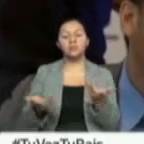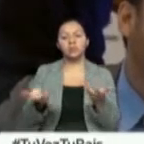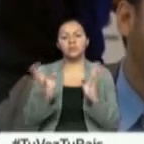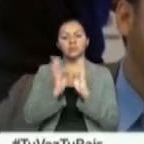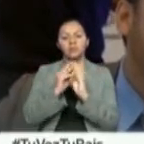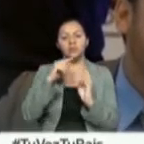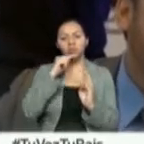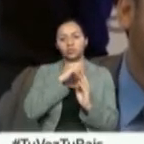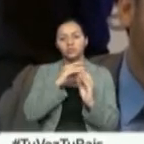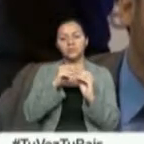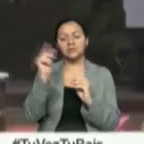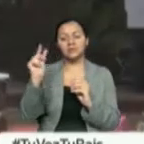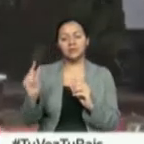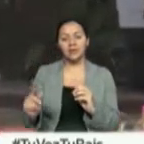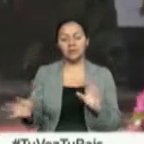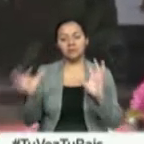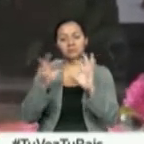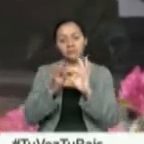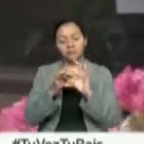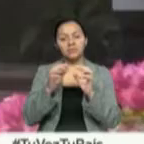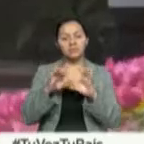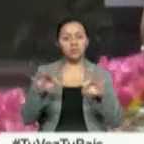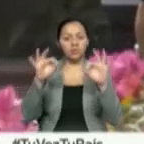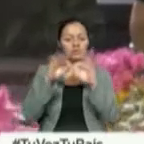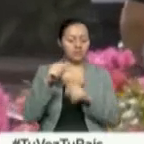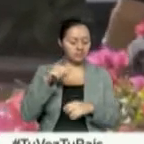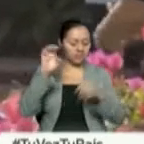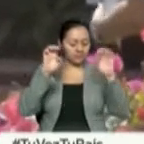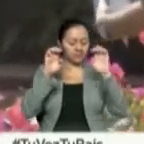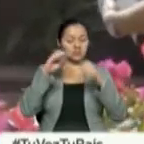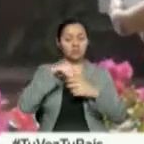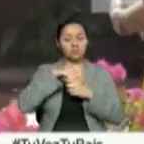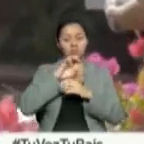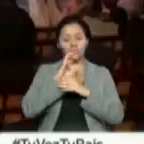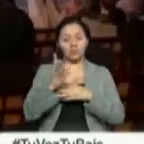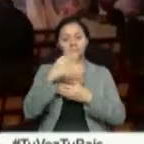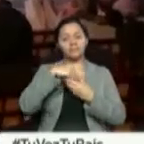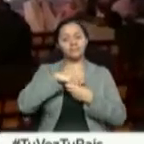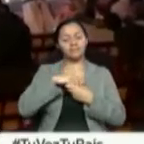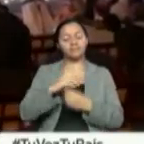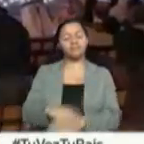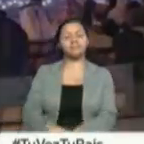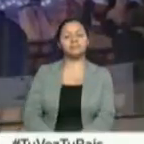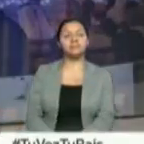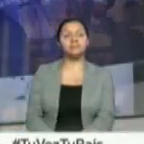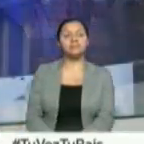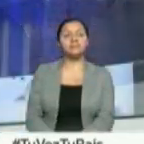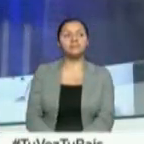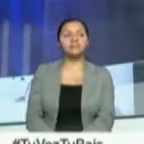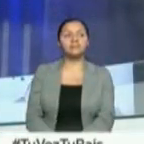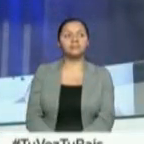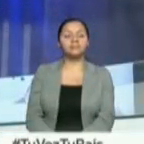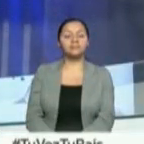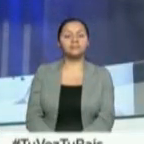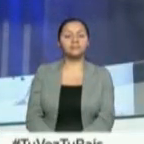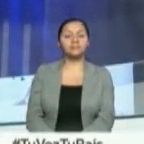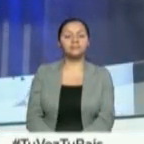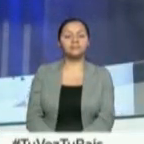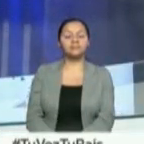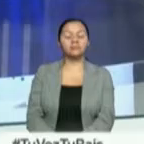ruso e italiano entre otros de importancia estratégica para el ecuador katherine morejón noticiero ciudadano